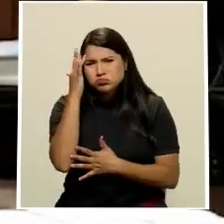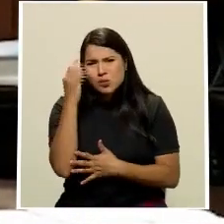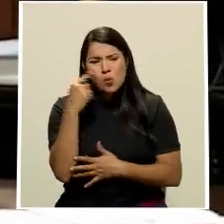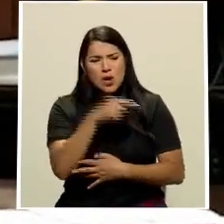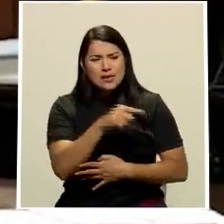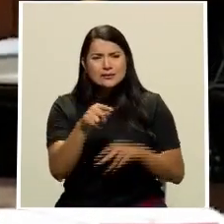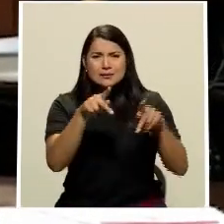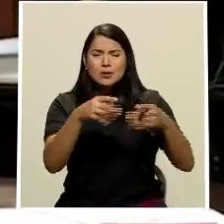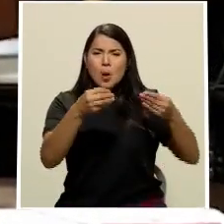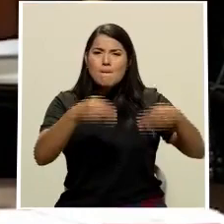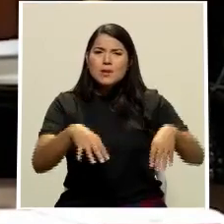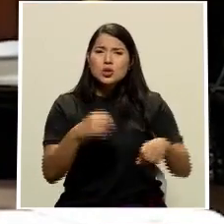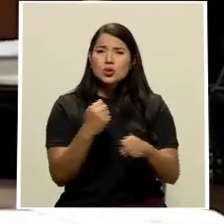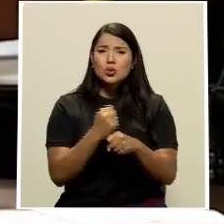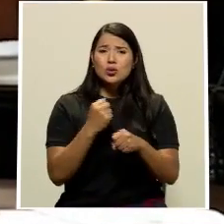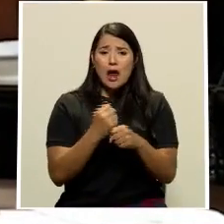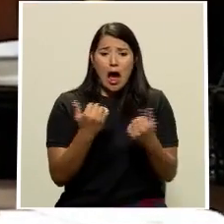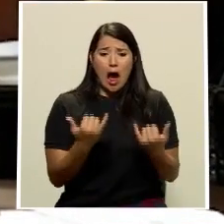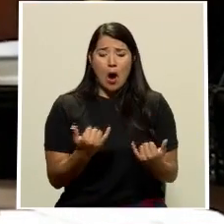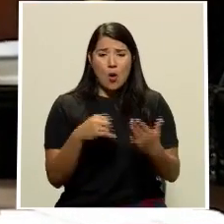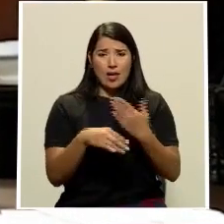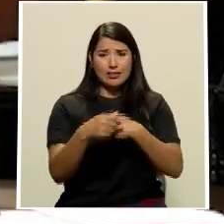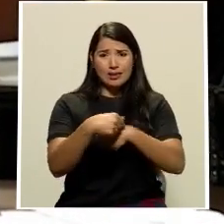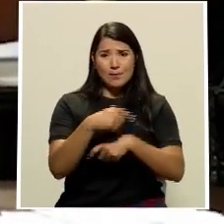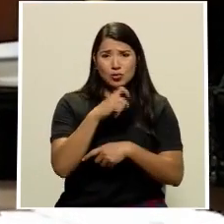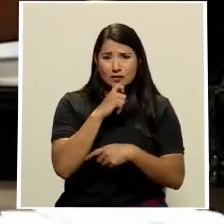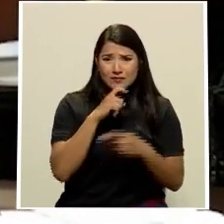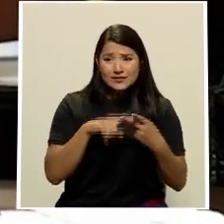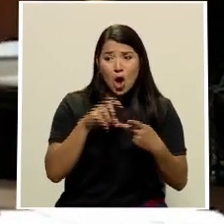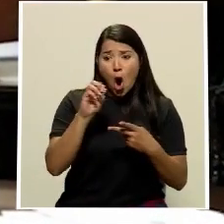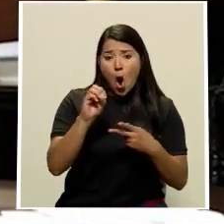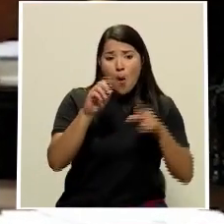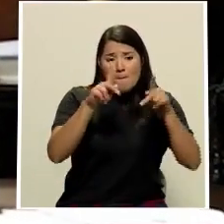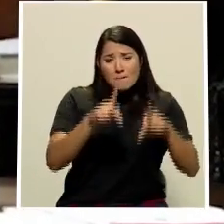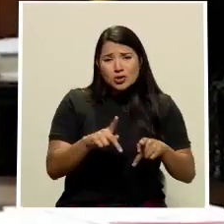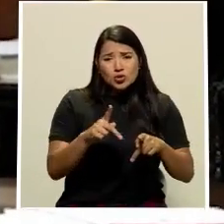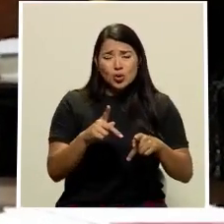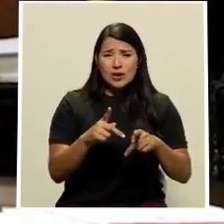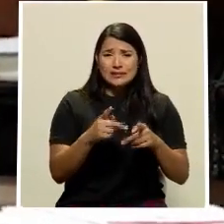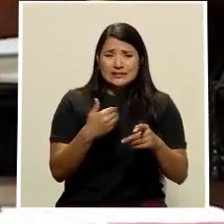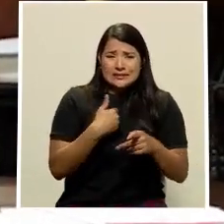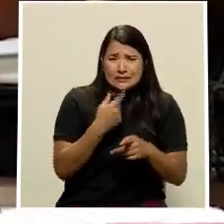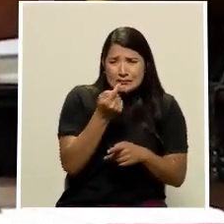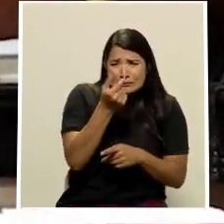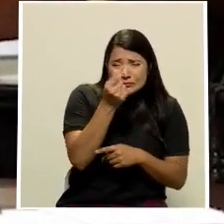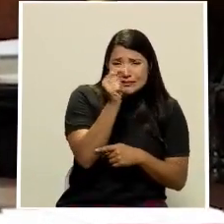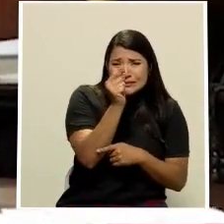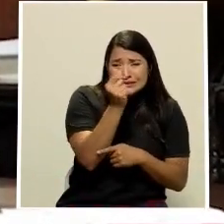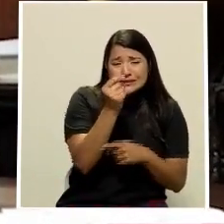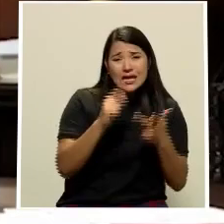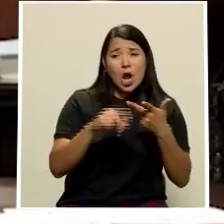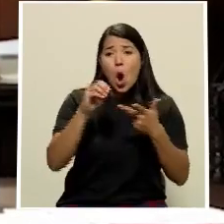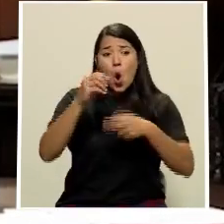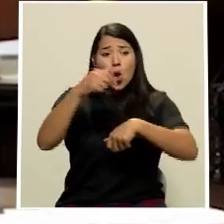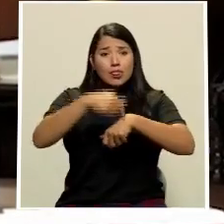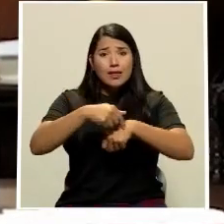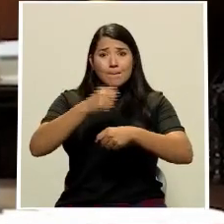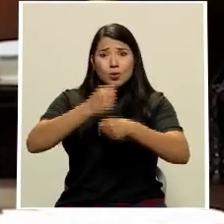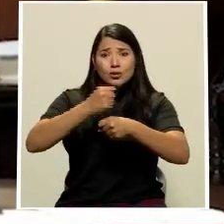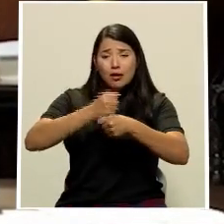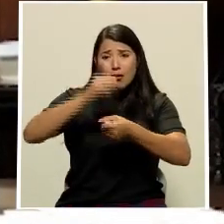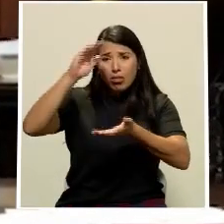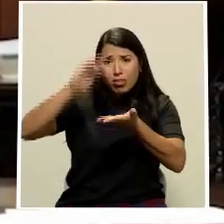su empleo durante esta crisis o de quienes tienen menos ingresos porque han experimentado una reducción de jornada. El